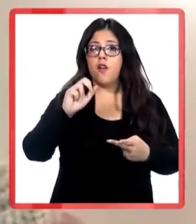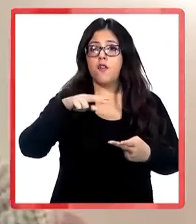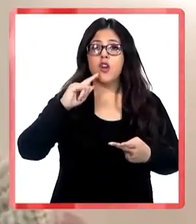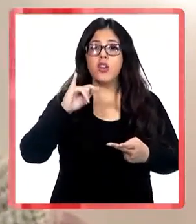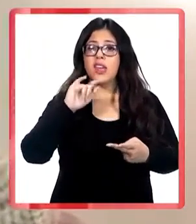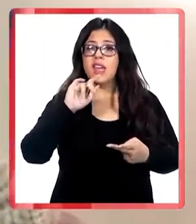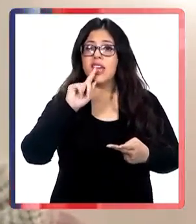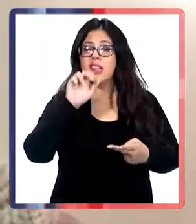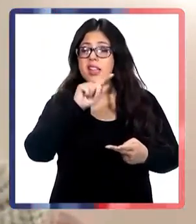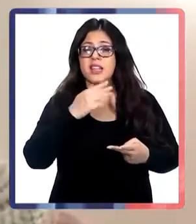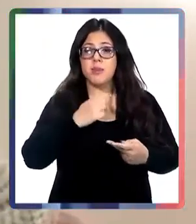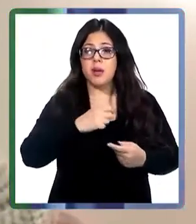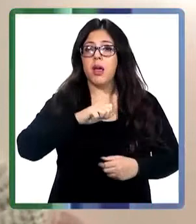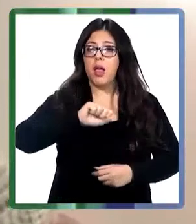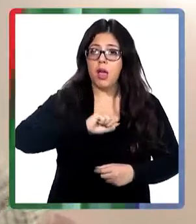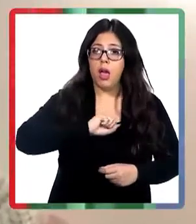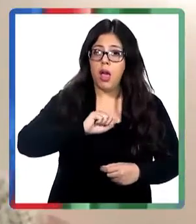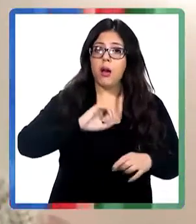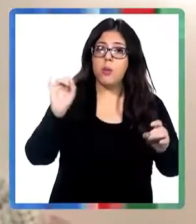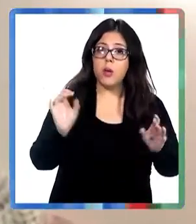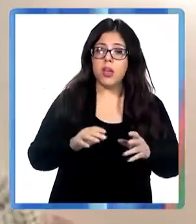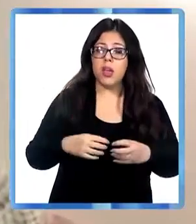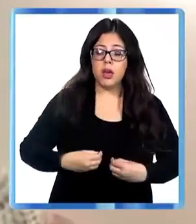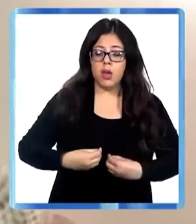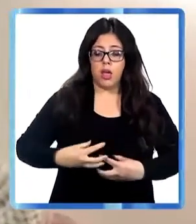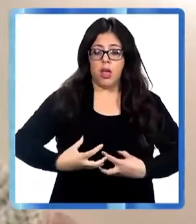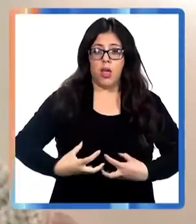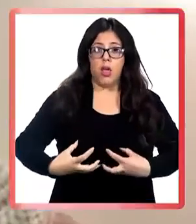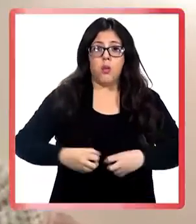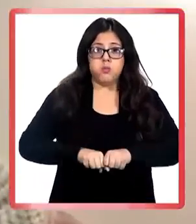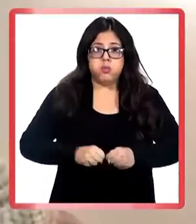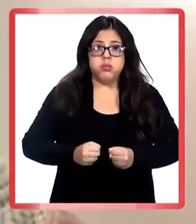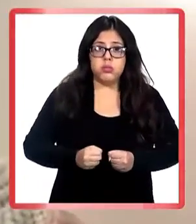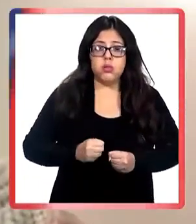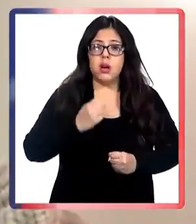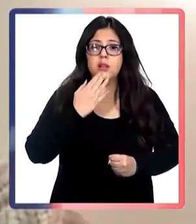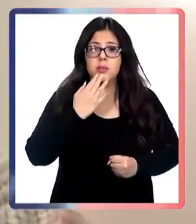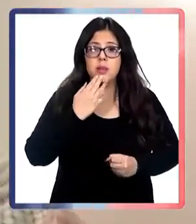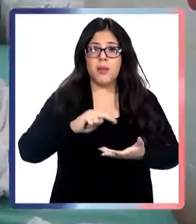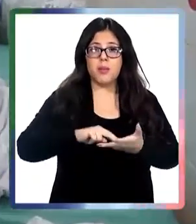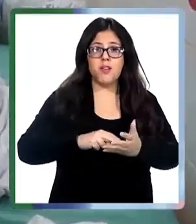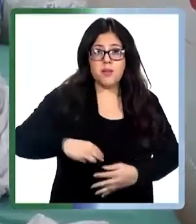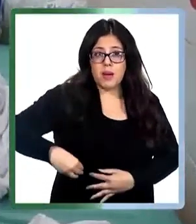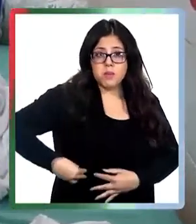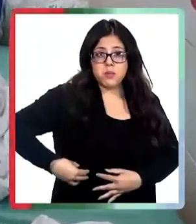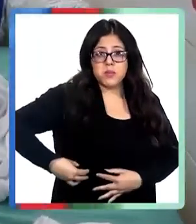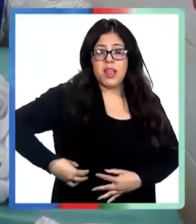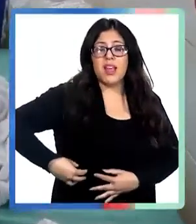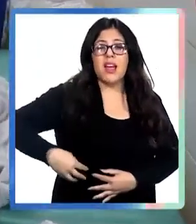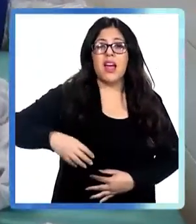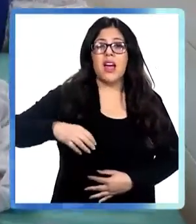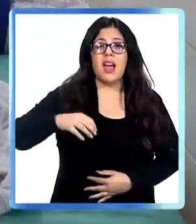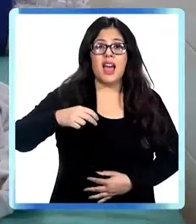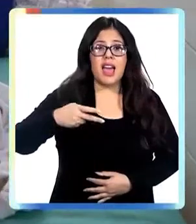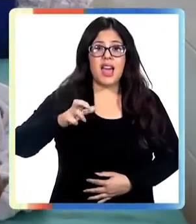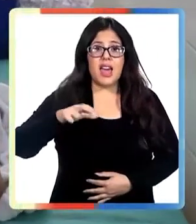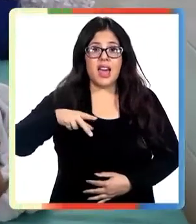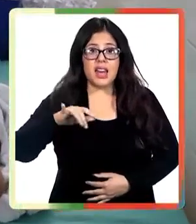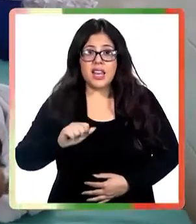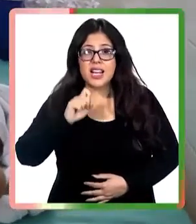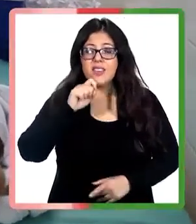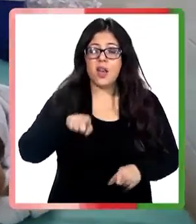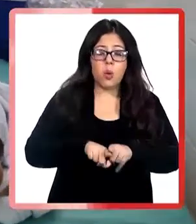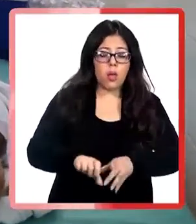de tos, puede haber complicaciones como fracturas de costillas, puede haber hernias abdominales porque son muchísimos accesos de tos los que se